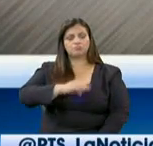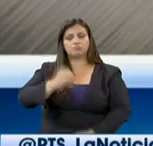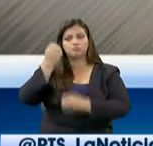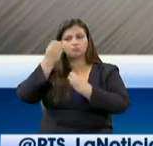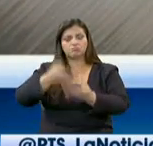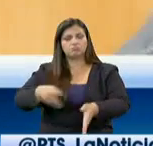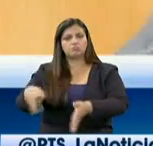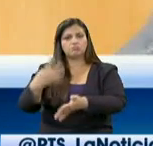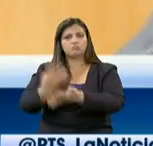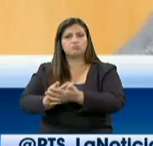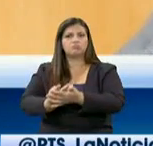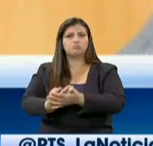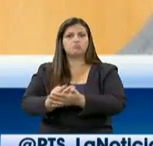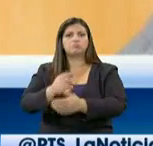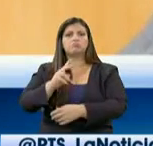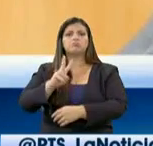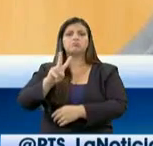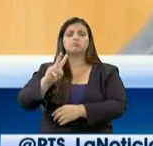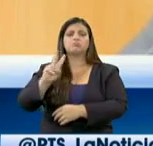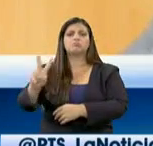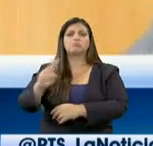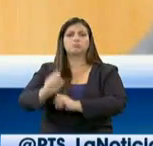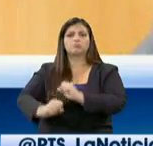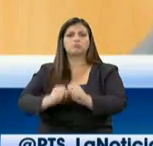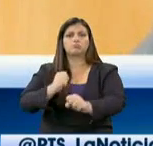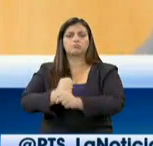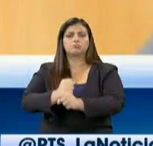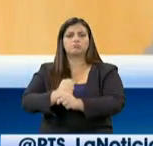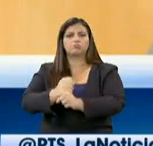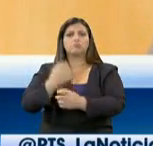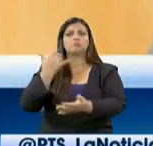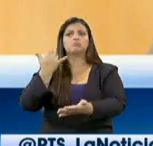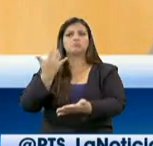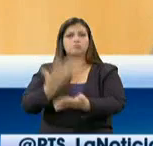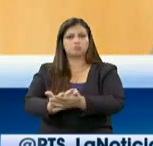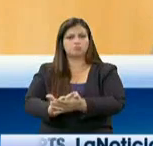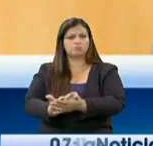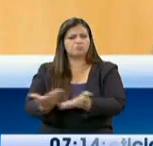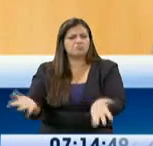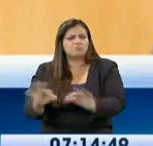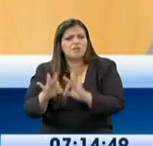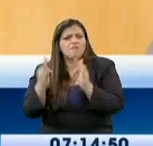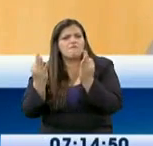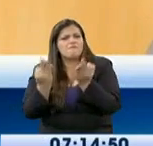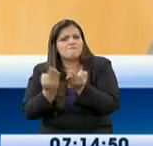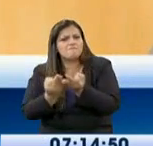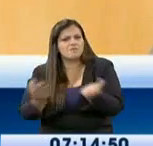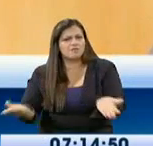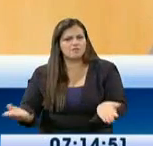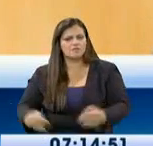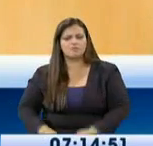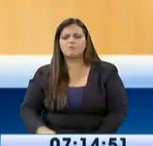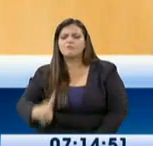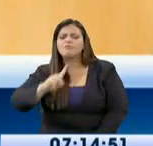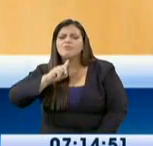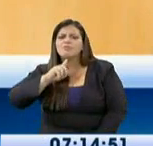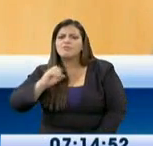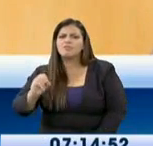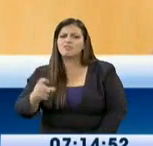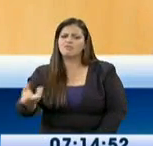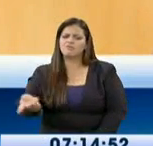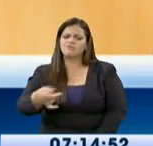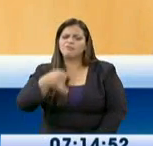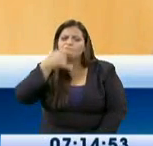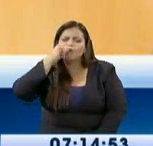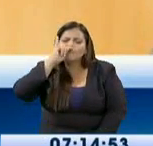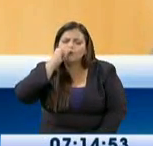22 años. Claro, la pena máxima porque incluso son familia, o sea, viene a ser el tío, en primer lugar. Y en segundo lugar,